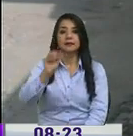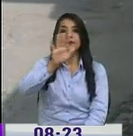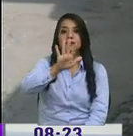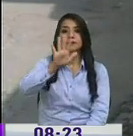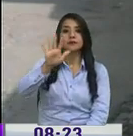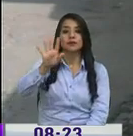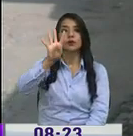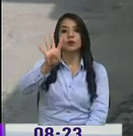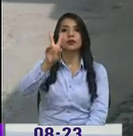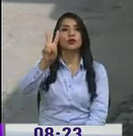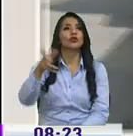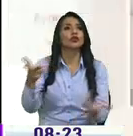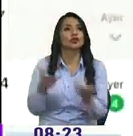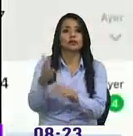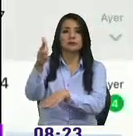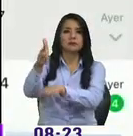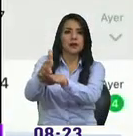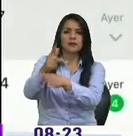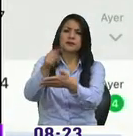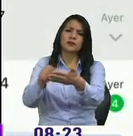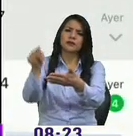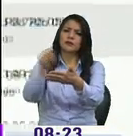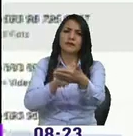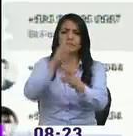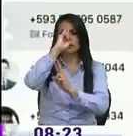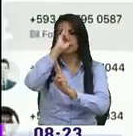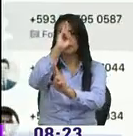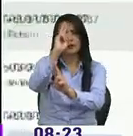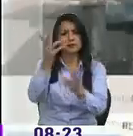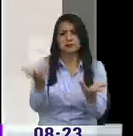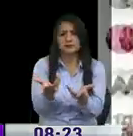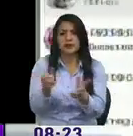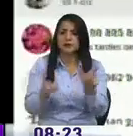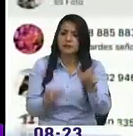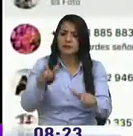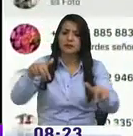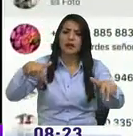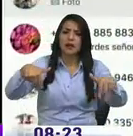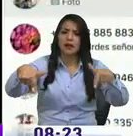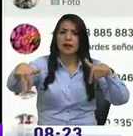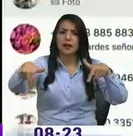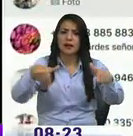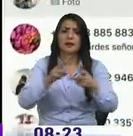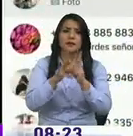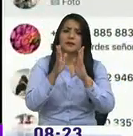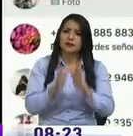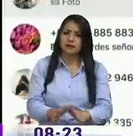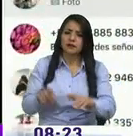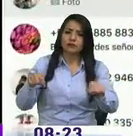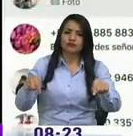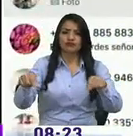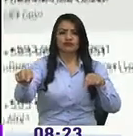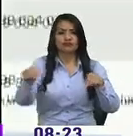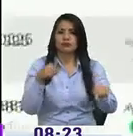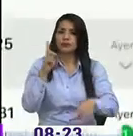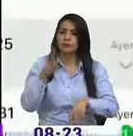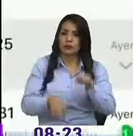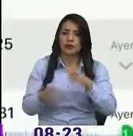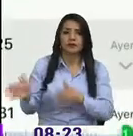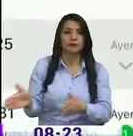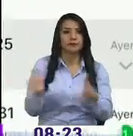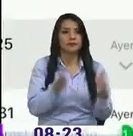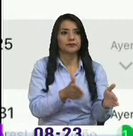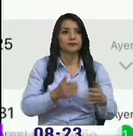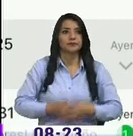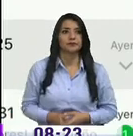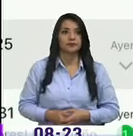PCM5542. Miren dónde se parquean. Realmente esto es un irrespeto para toda la ciudadanía, para todos los vecinos que transitan por ahí. Y aquí tenemos una